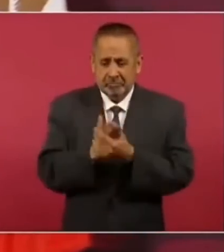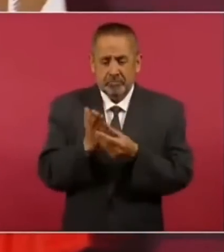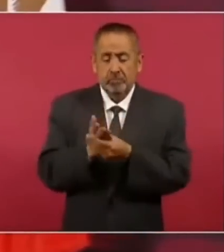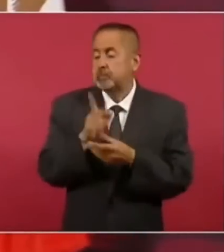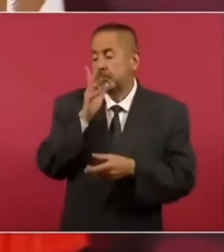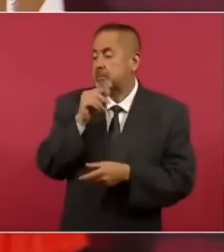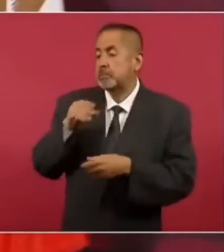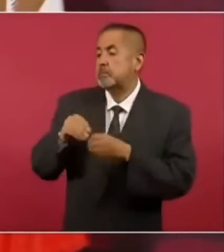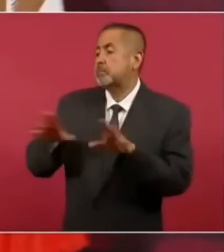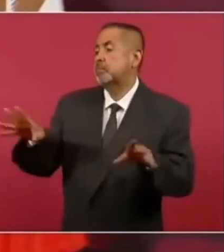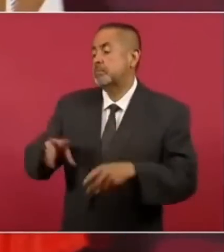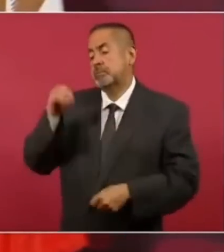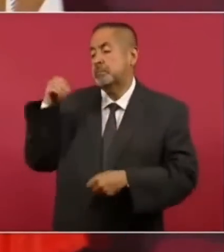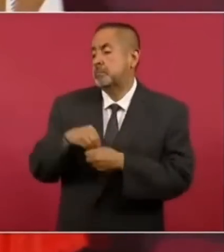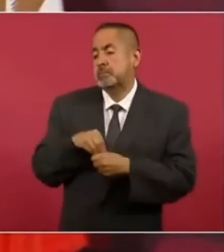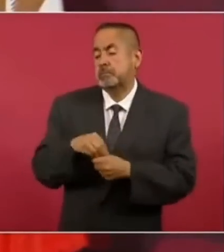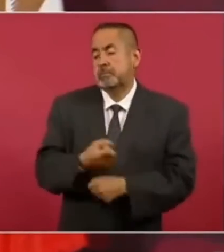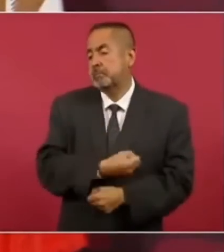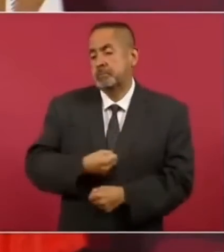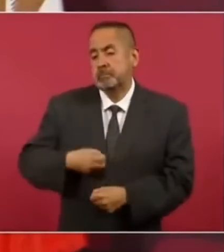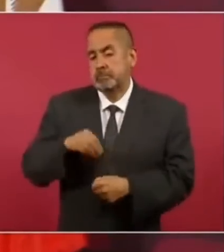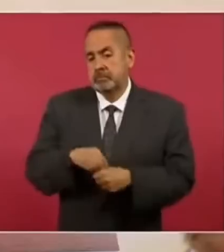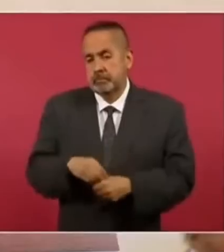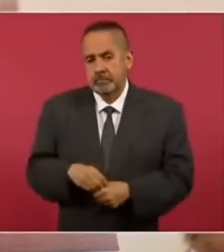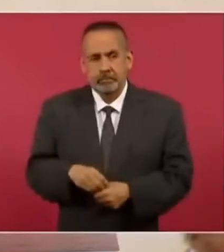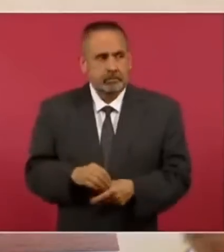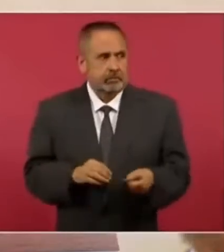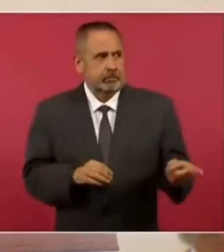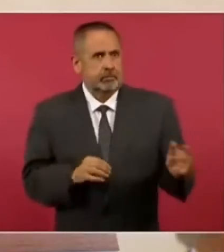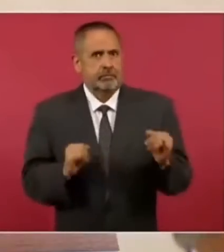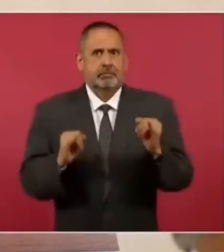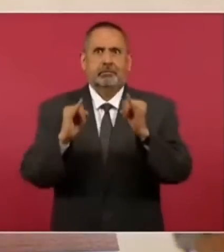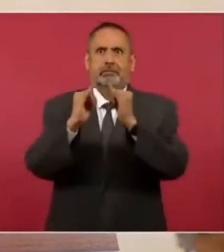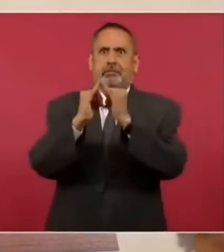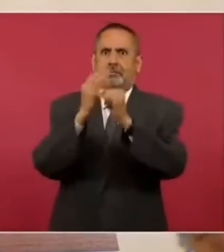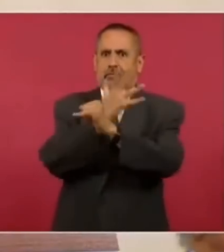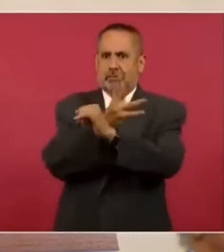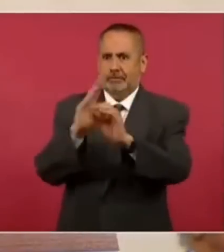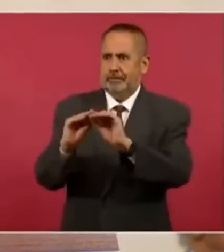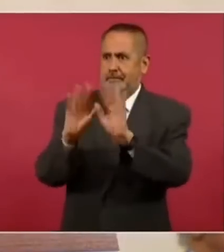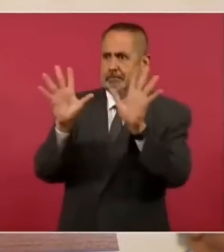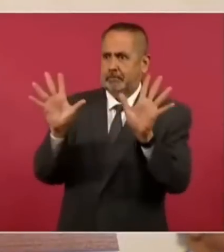era secreto. El Instituto de la Transparencia.